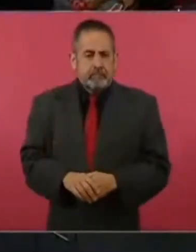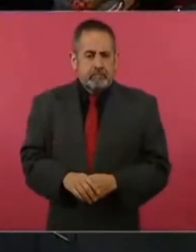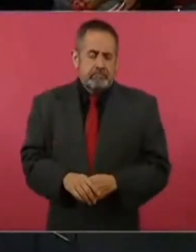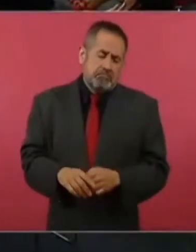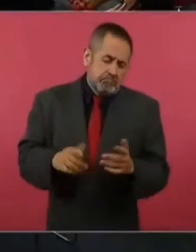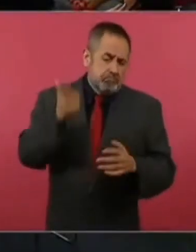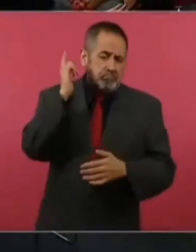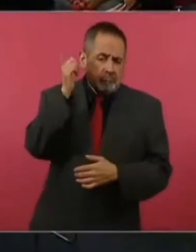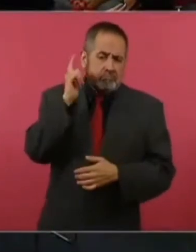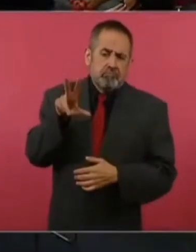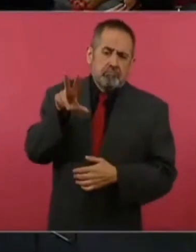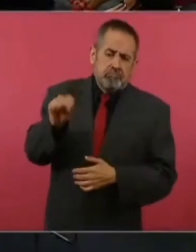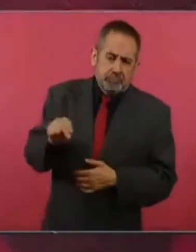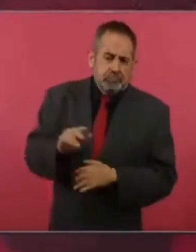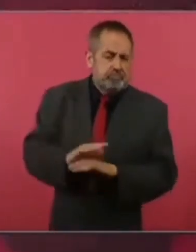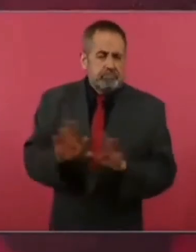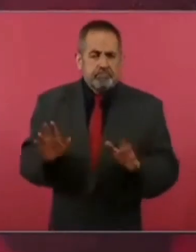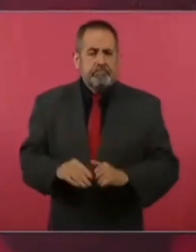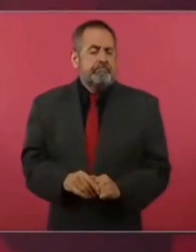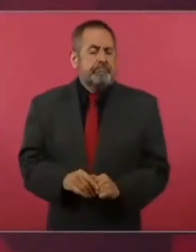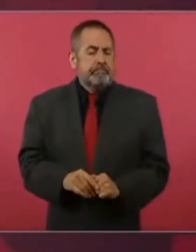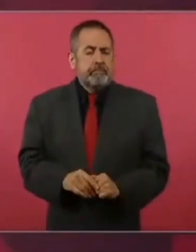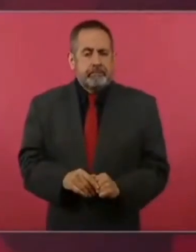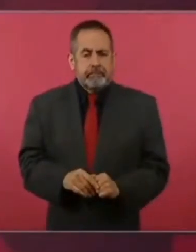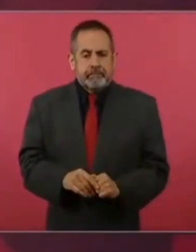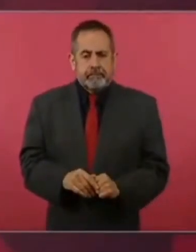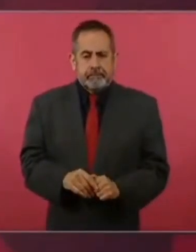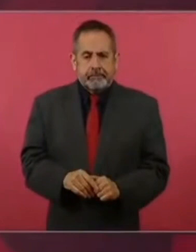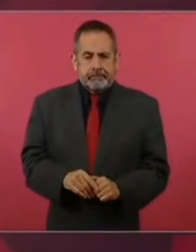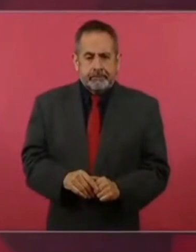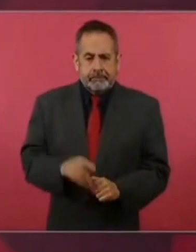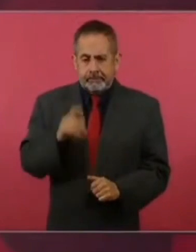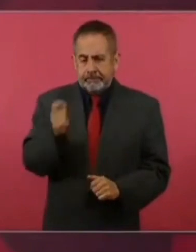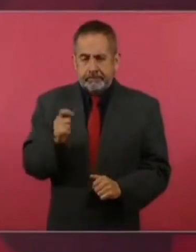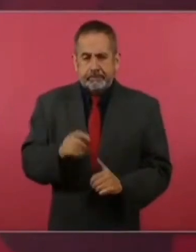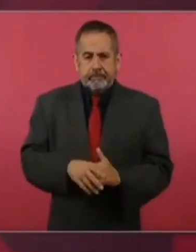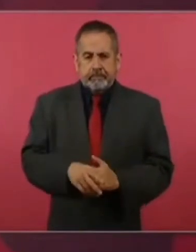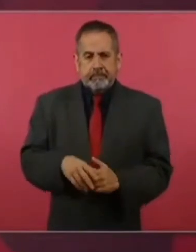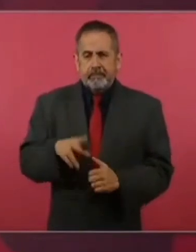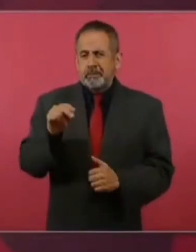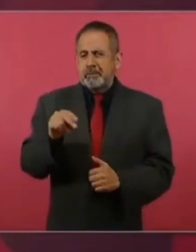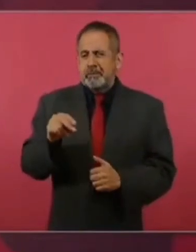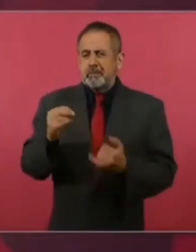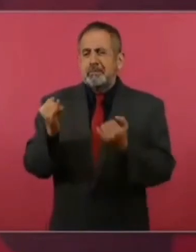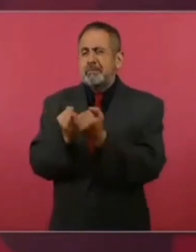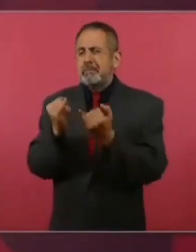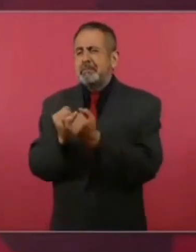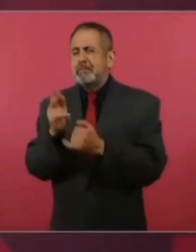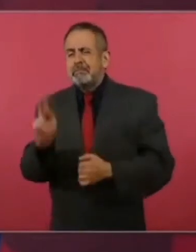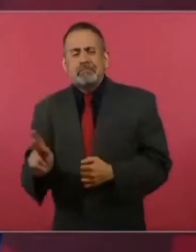hagan. Ojalá y no lo hagan. Que no hagan lo mismo